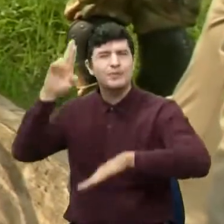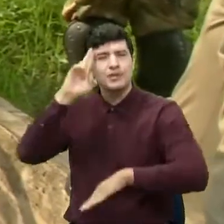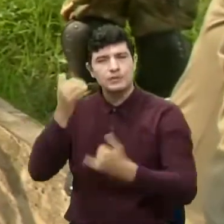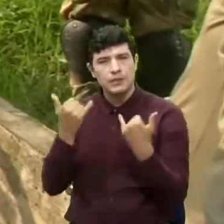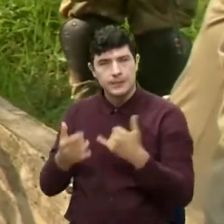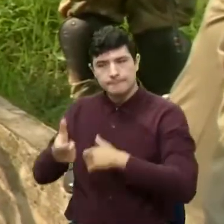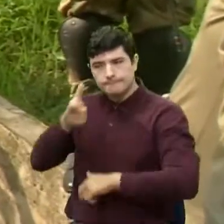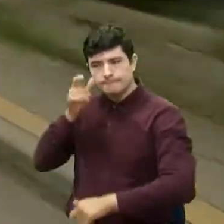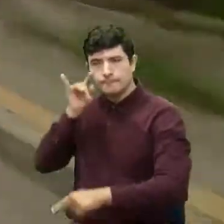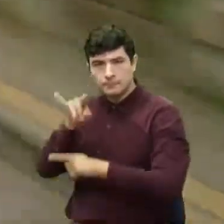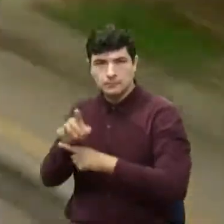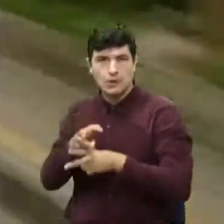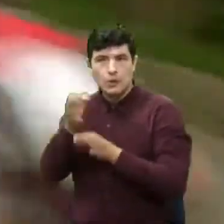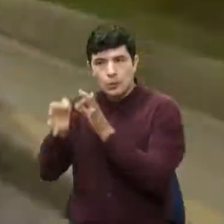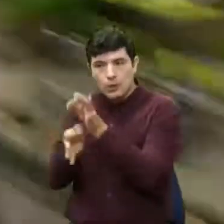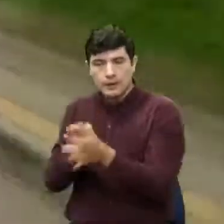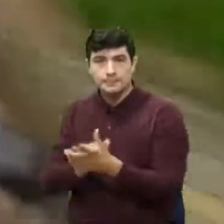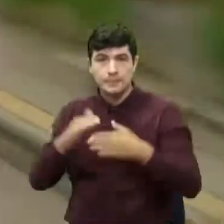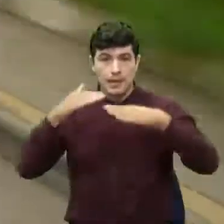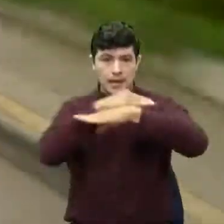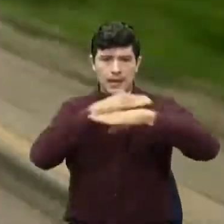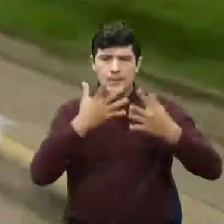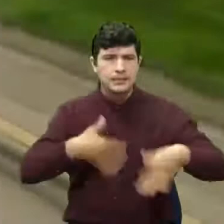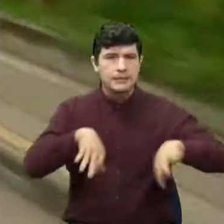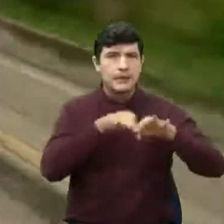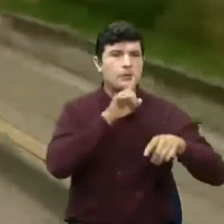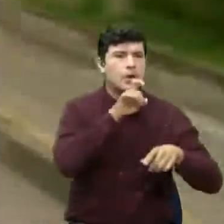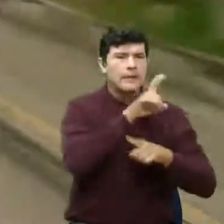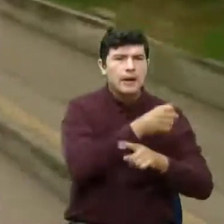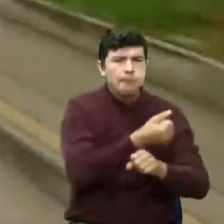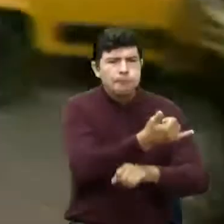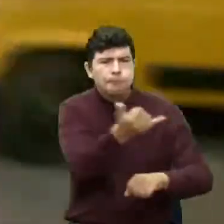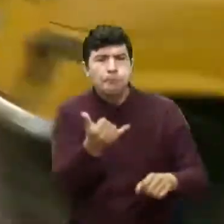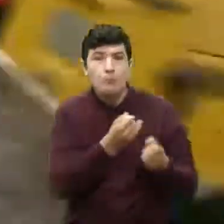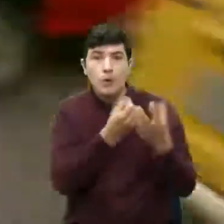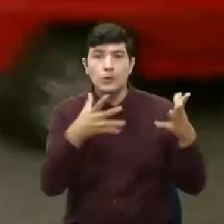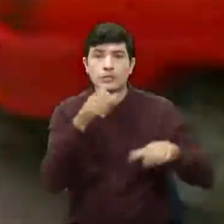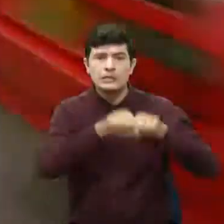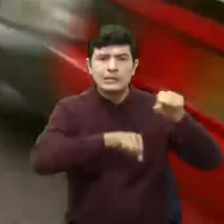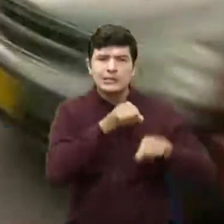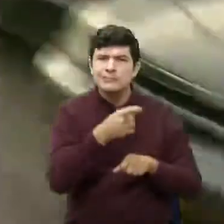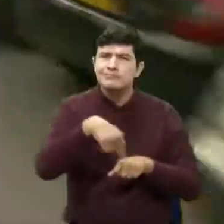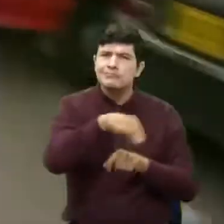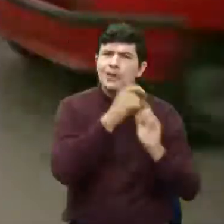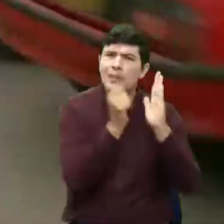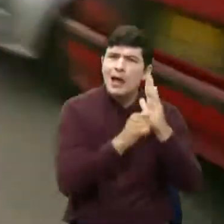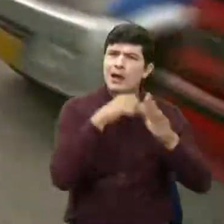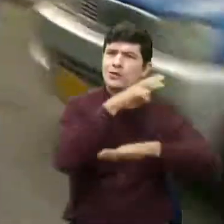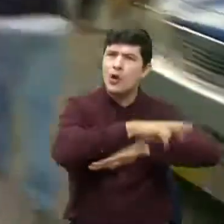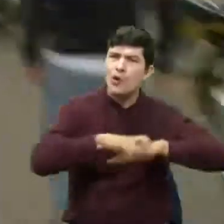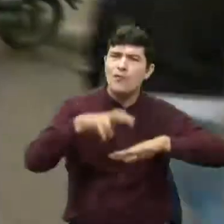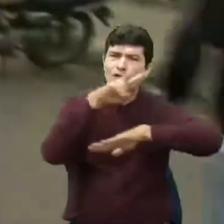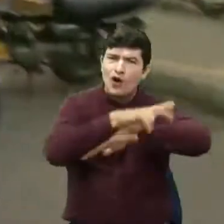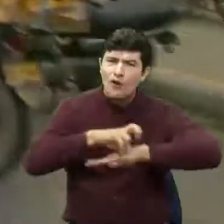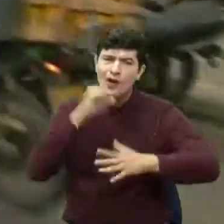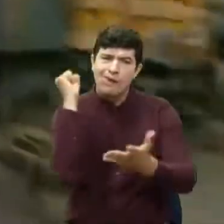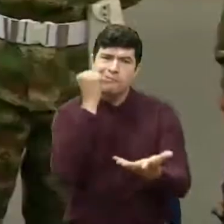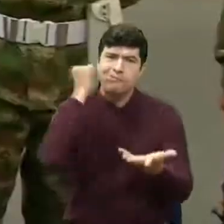la seguridad. En las rutas principales de Bucaramanga, decenas de ciclistas han sido víctimas de atraco con arma